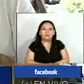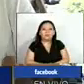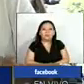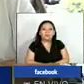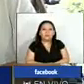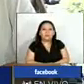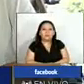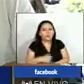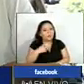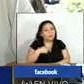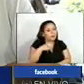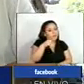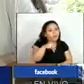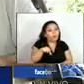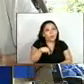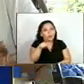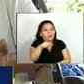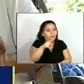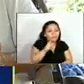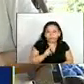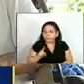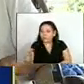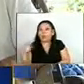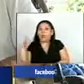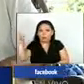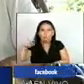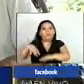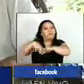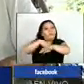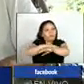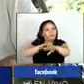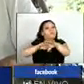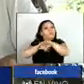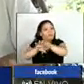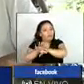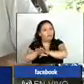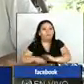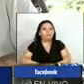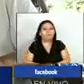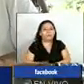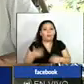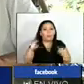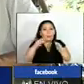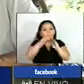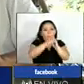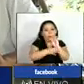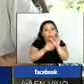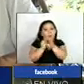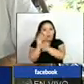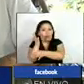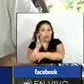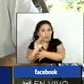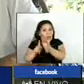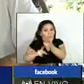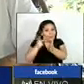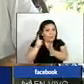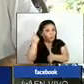Y era dejar documentos atrás. Allá los dan guantes. Entonces, pero el guante lo cambiamos dos veces.